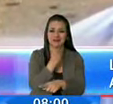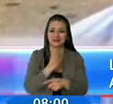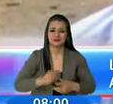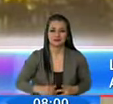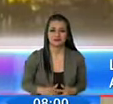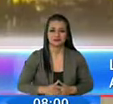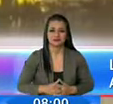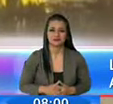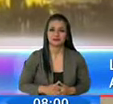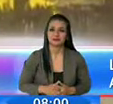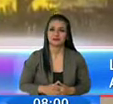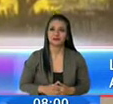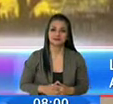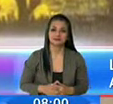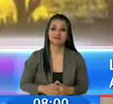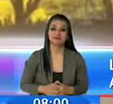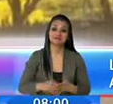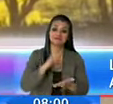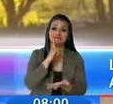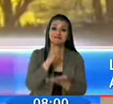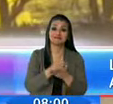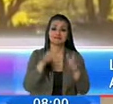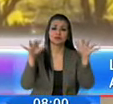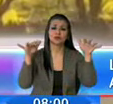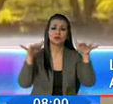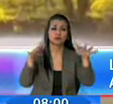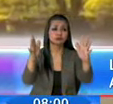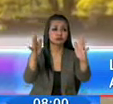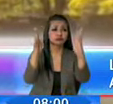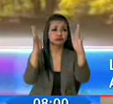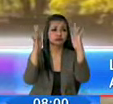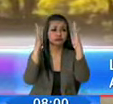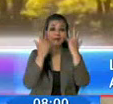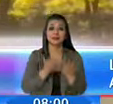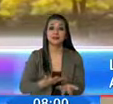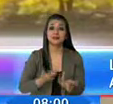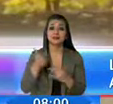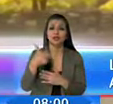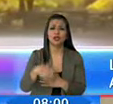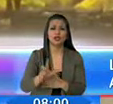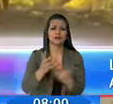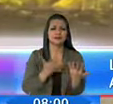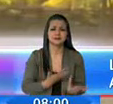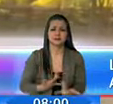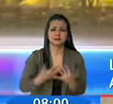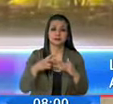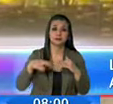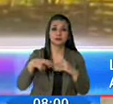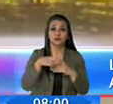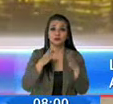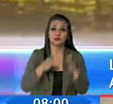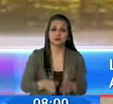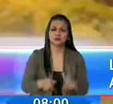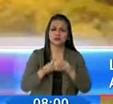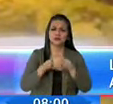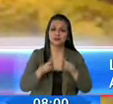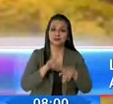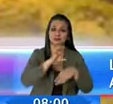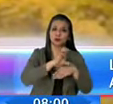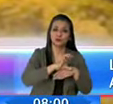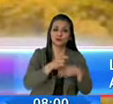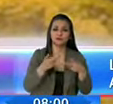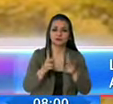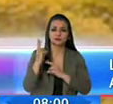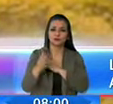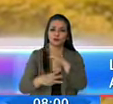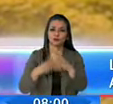acontecimiento. Sin duda alguna es uno de los espectáculos más esperados en el sur del país, pues turistas de diferentes partes de Ecuador y del mundo